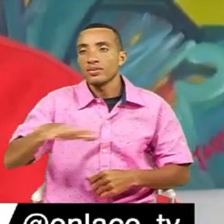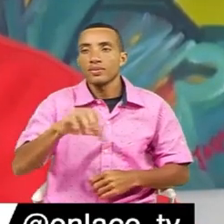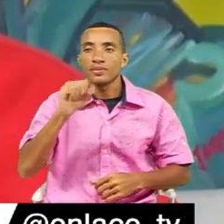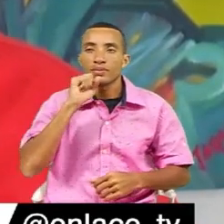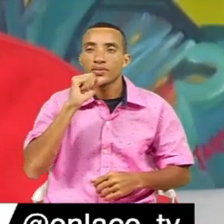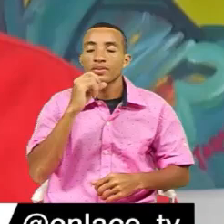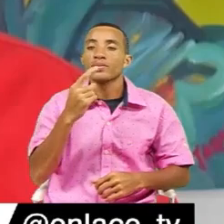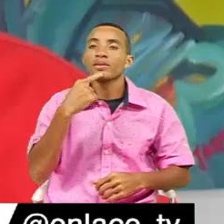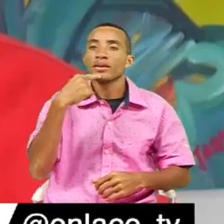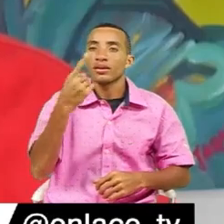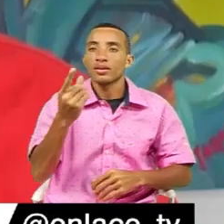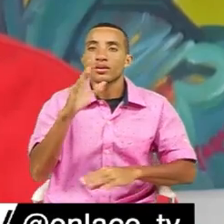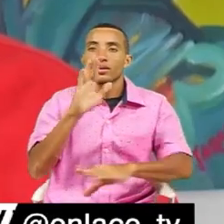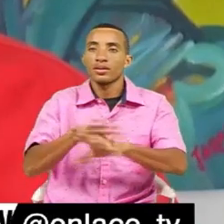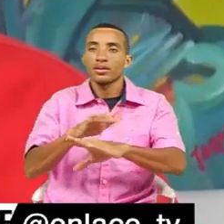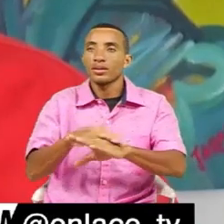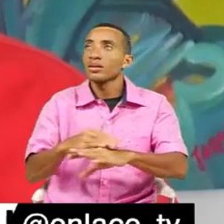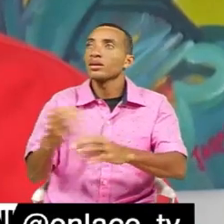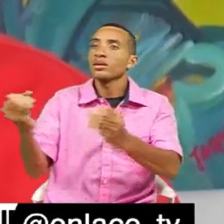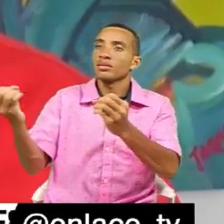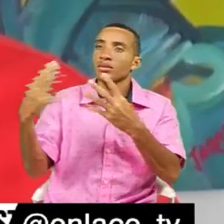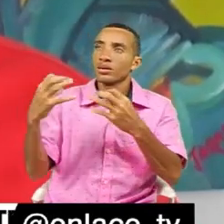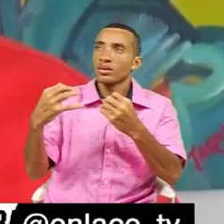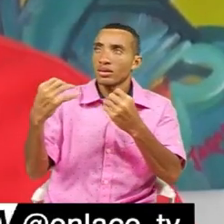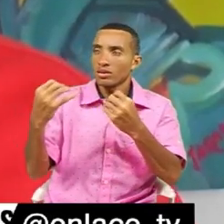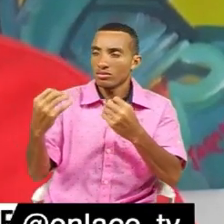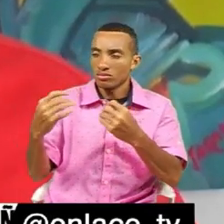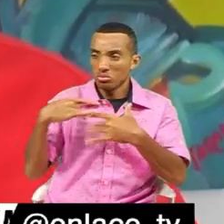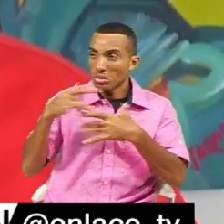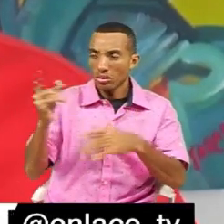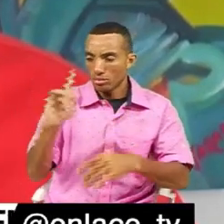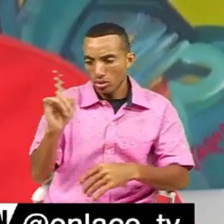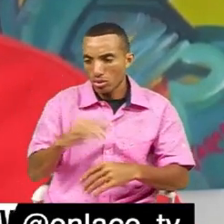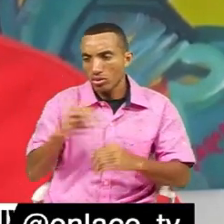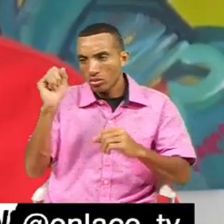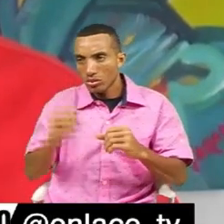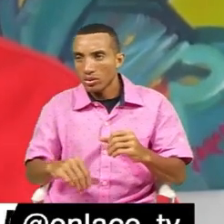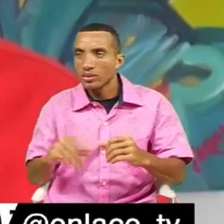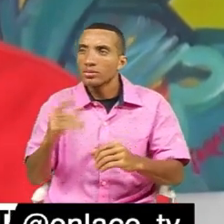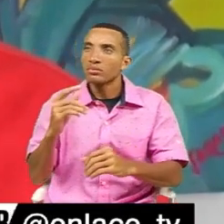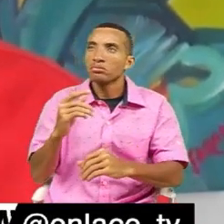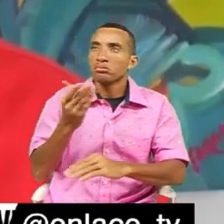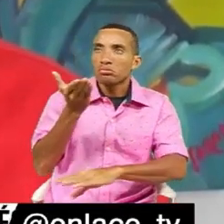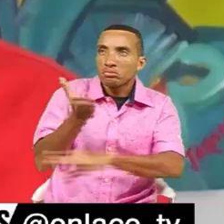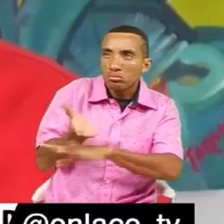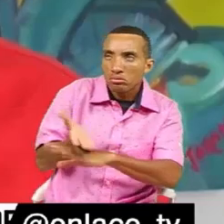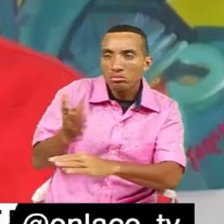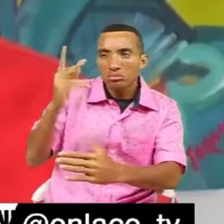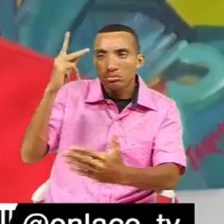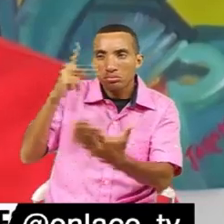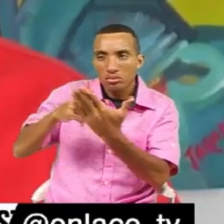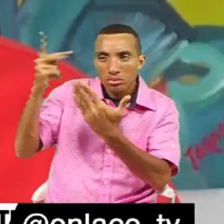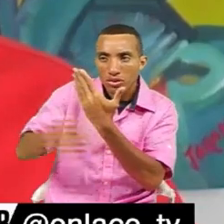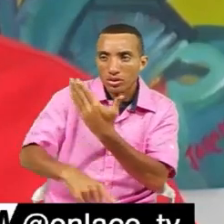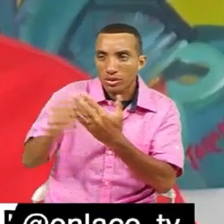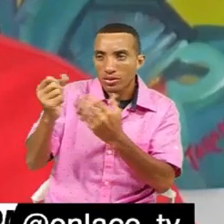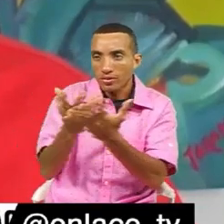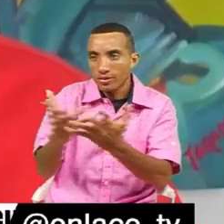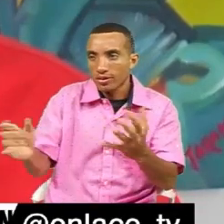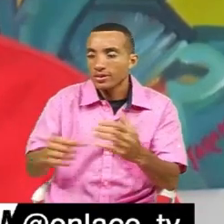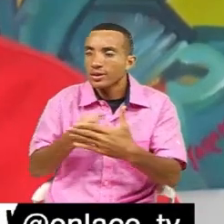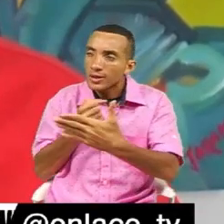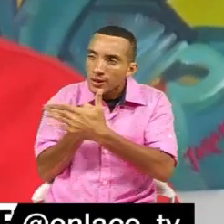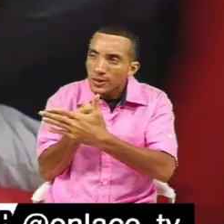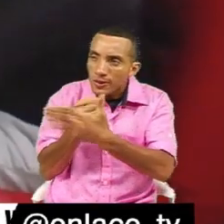estamos diciendo, no nos regale nada, denos la oportunidad de presentar una serie de proyectos que en eso es que hemos venido trabajando y hemos venido tocando la